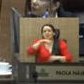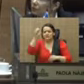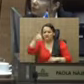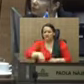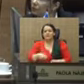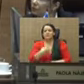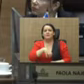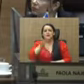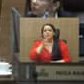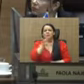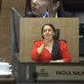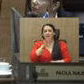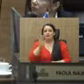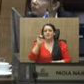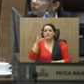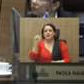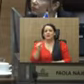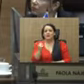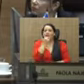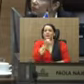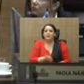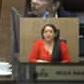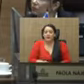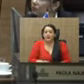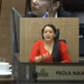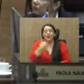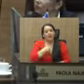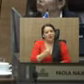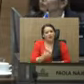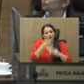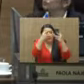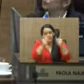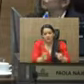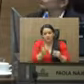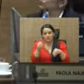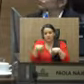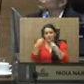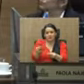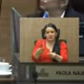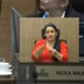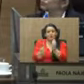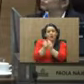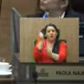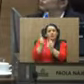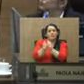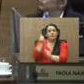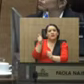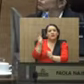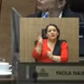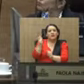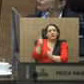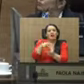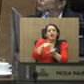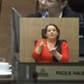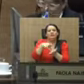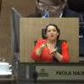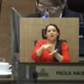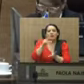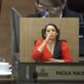sí merece una beca, pero ¿qué pasa? ¿Tenemos presupuestos dirigidos mayoritariamente al pago de